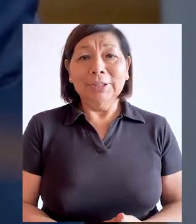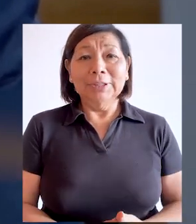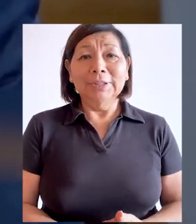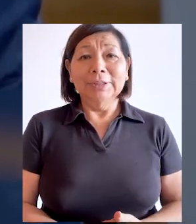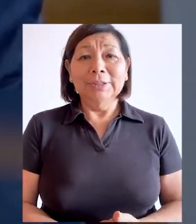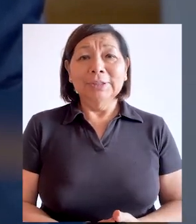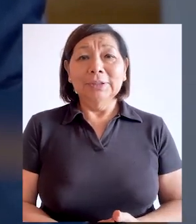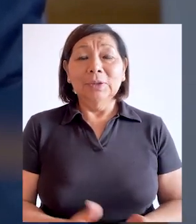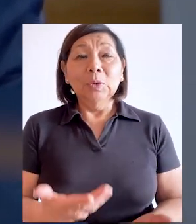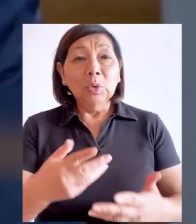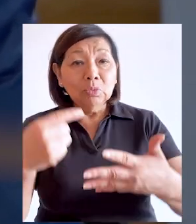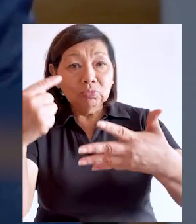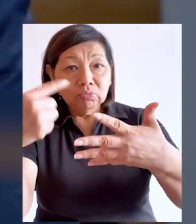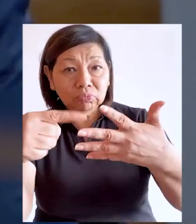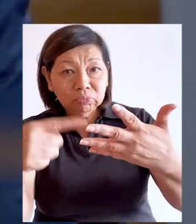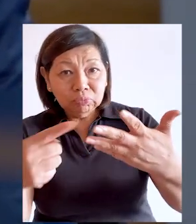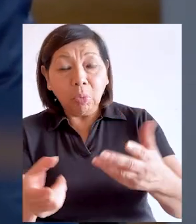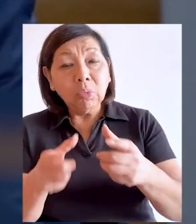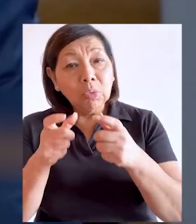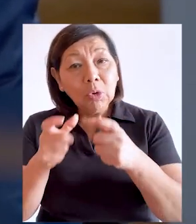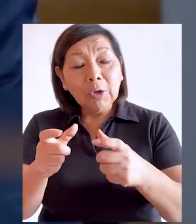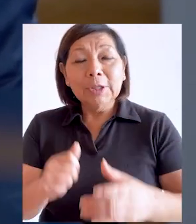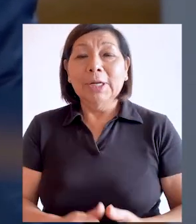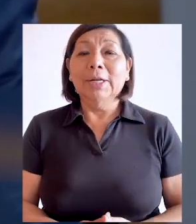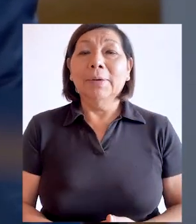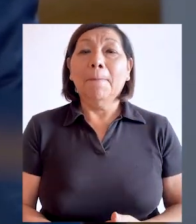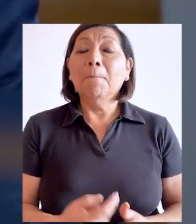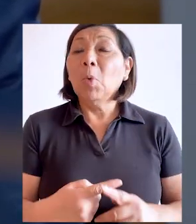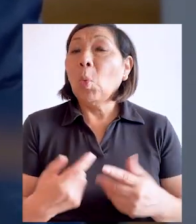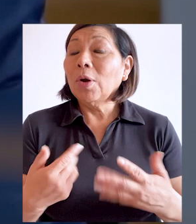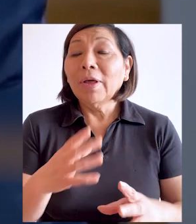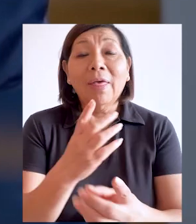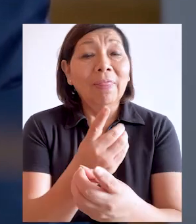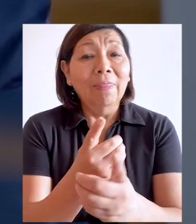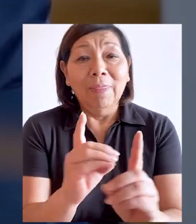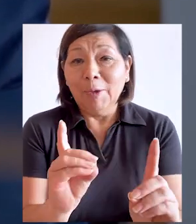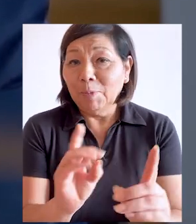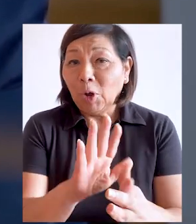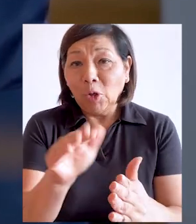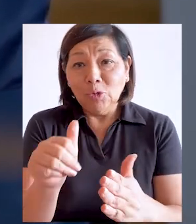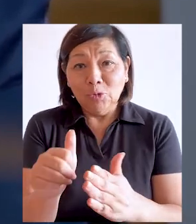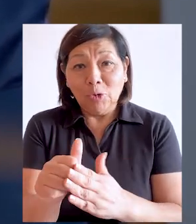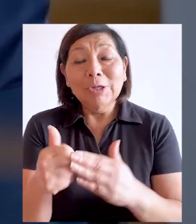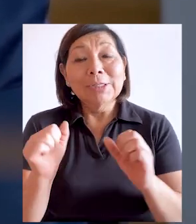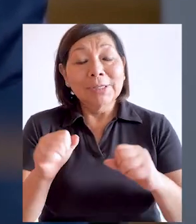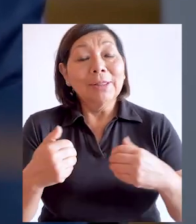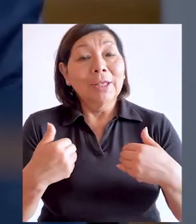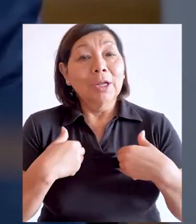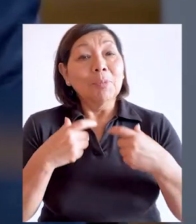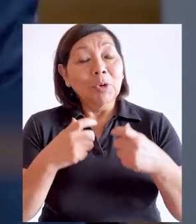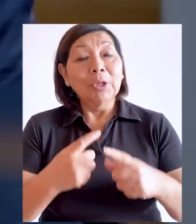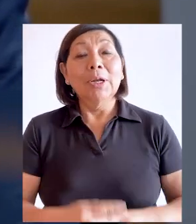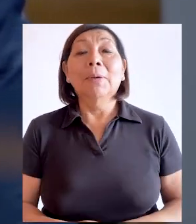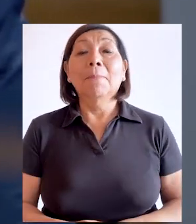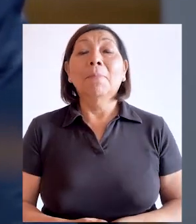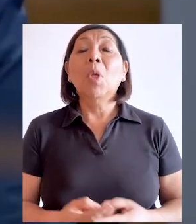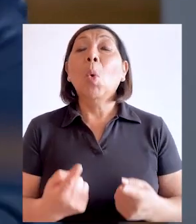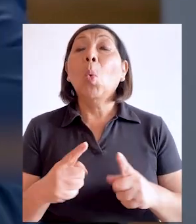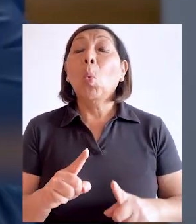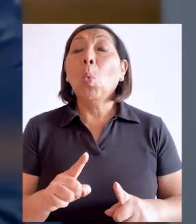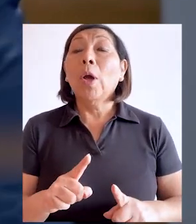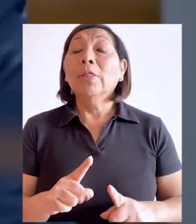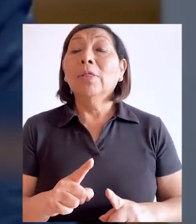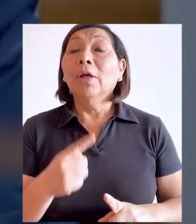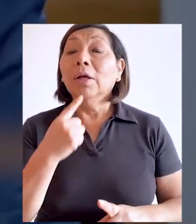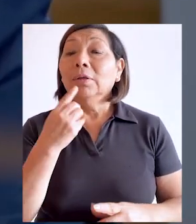sino también a una serie de controles que en cualquier democracia todos los dignatarios tenemos controles.